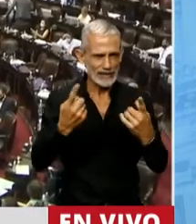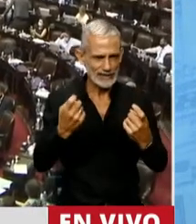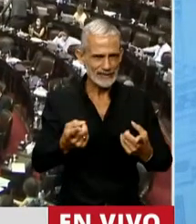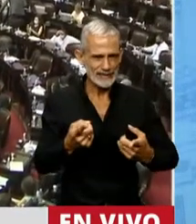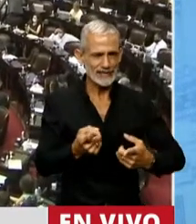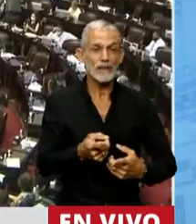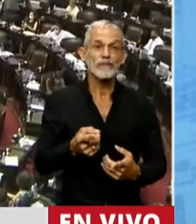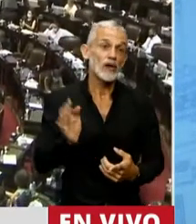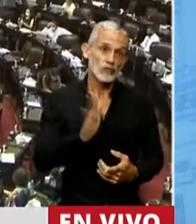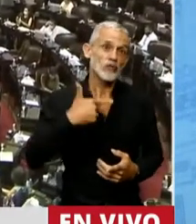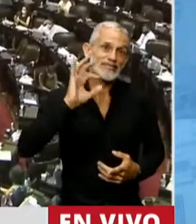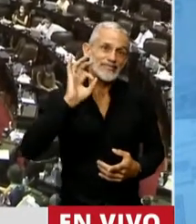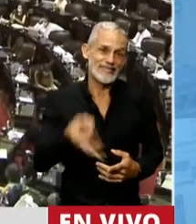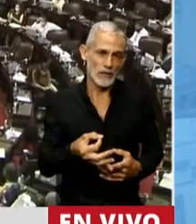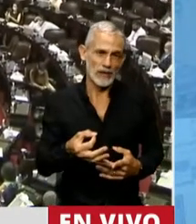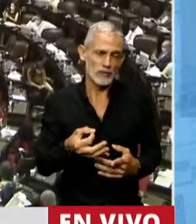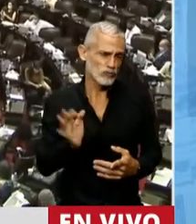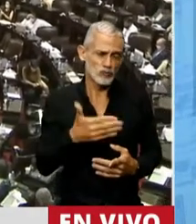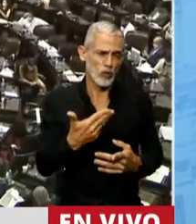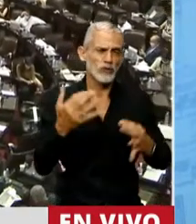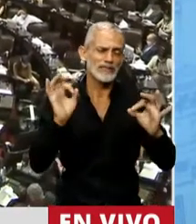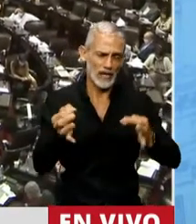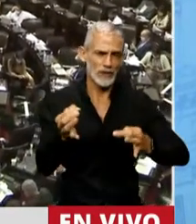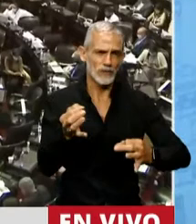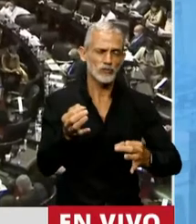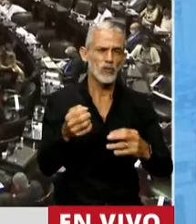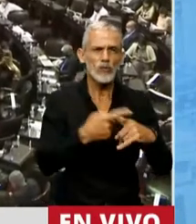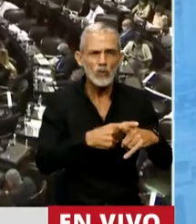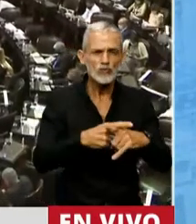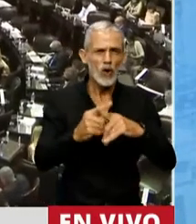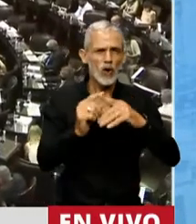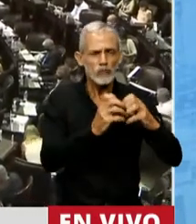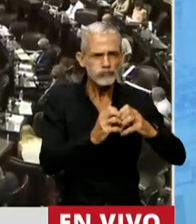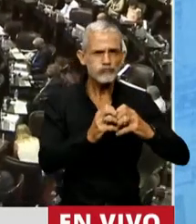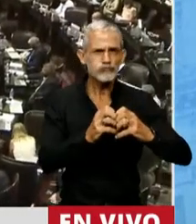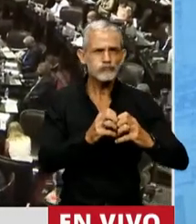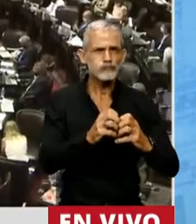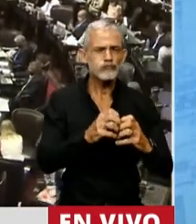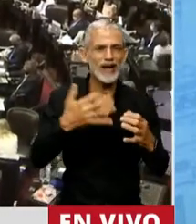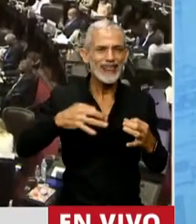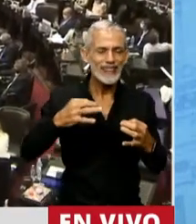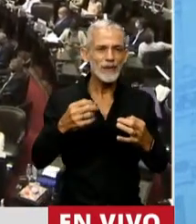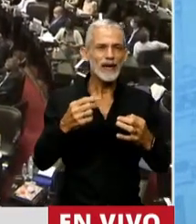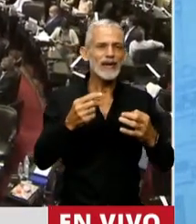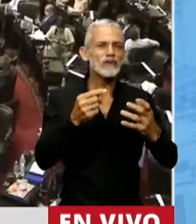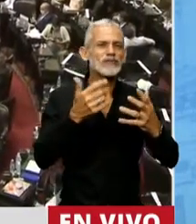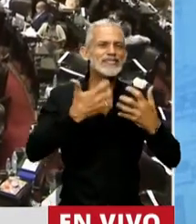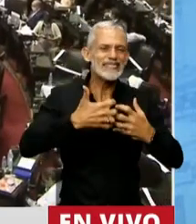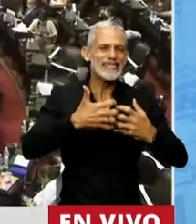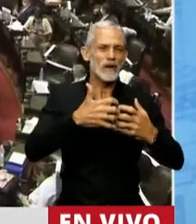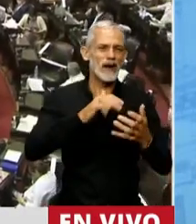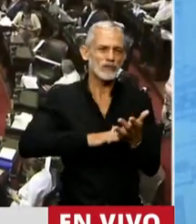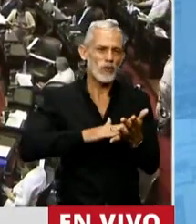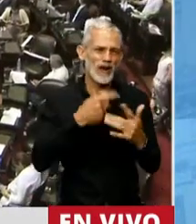Nadie puede negar, presidente, que si no discutimos un sistema